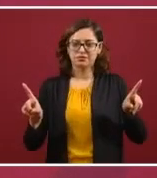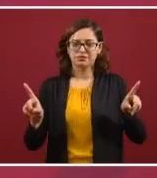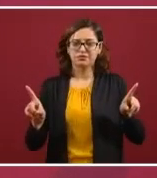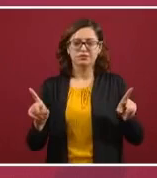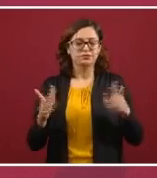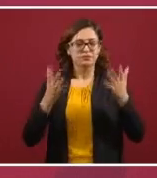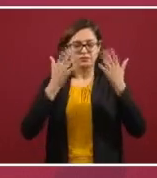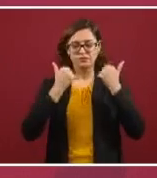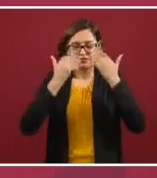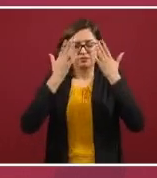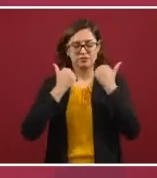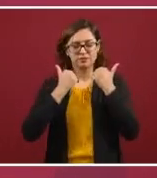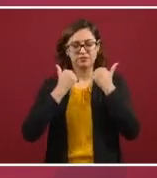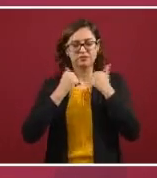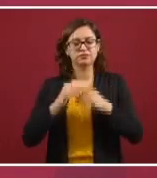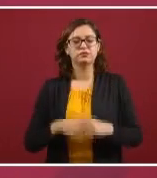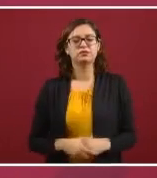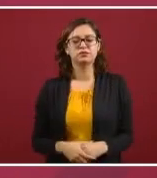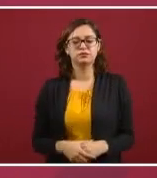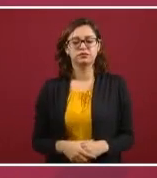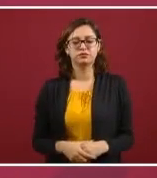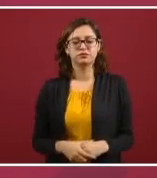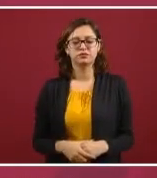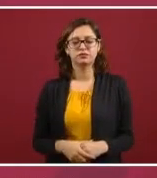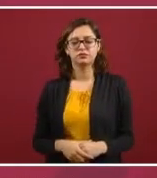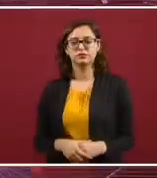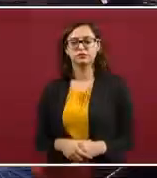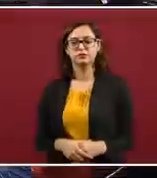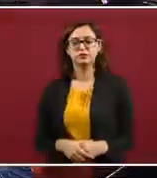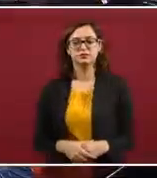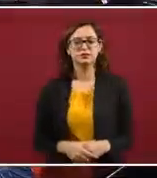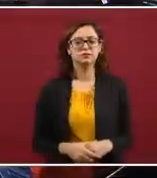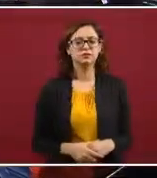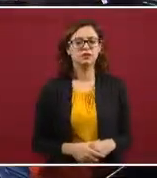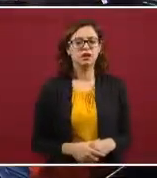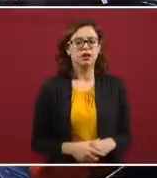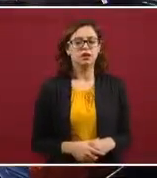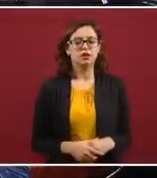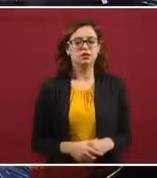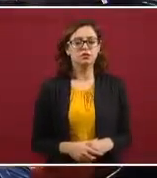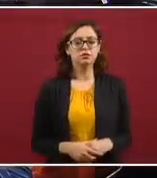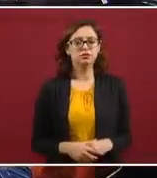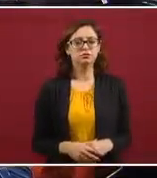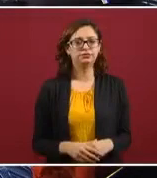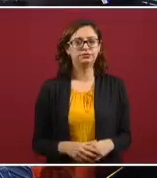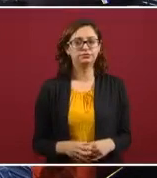Eso ya no existe. Entonces, por eso